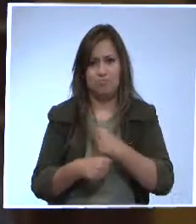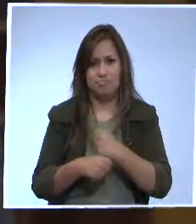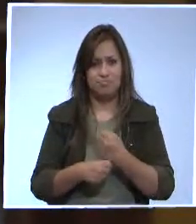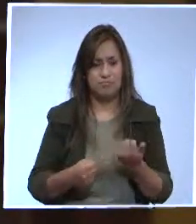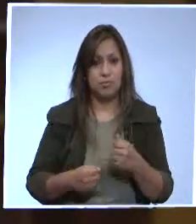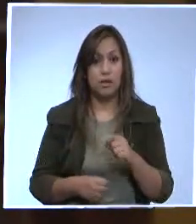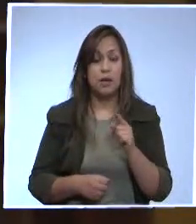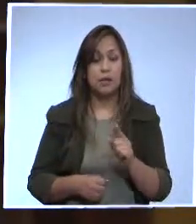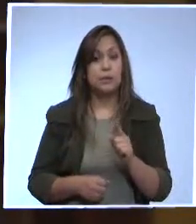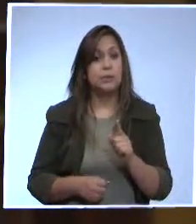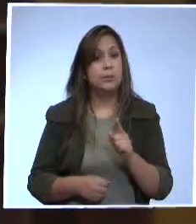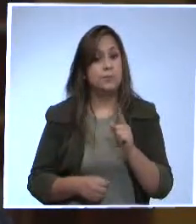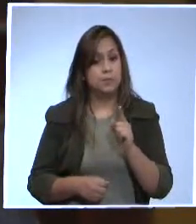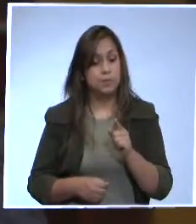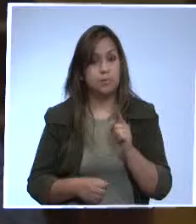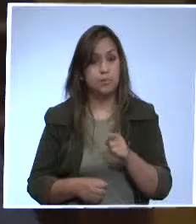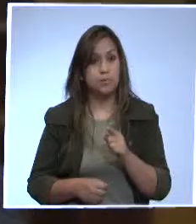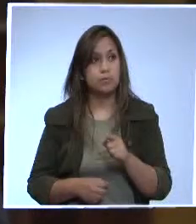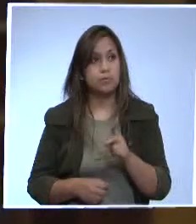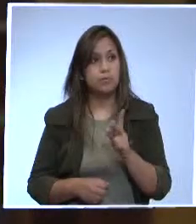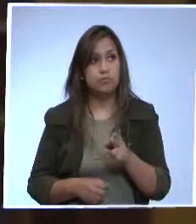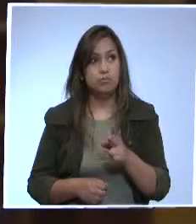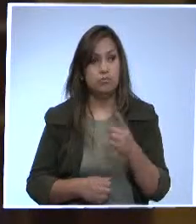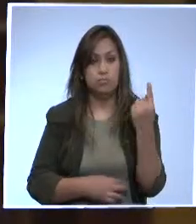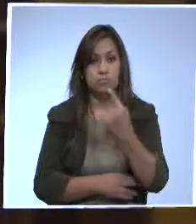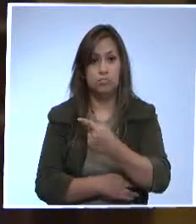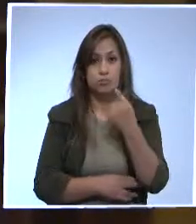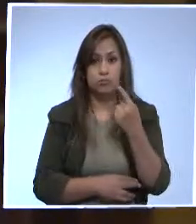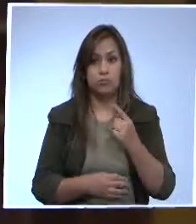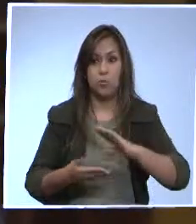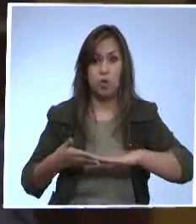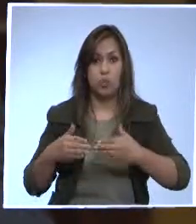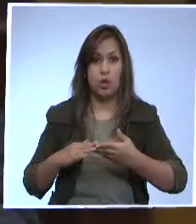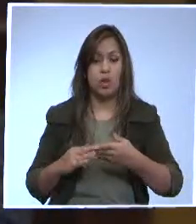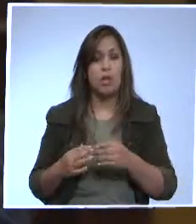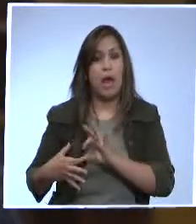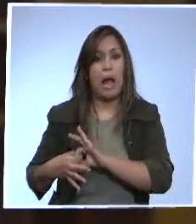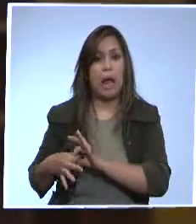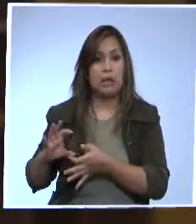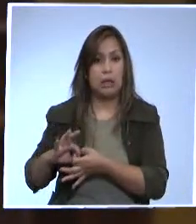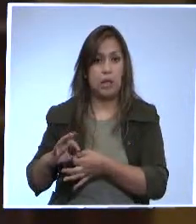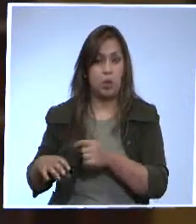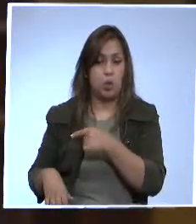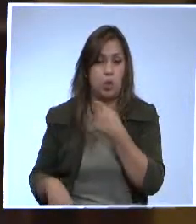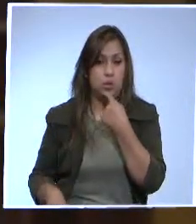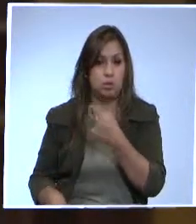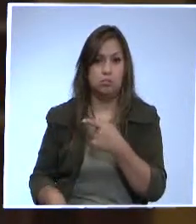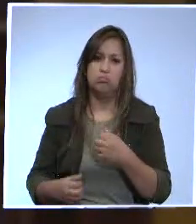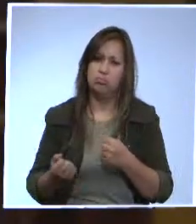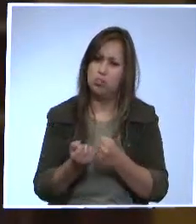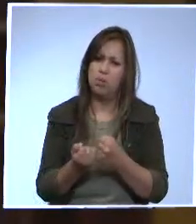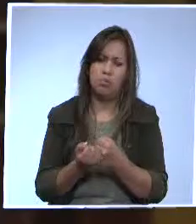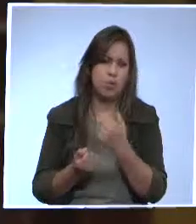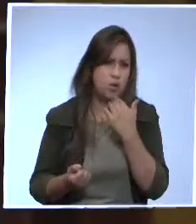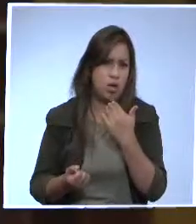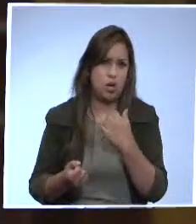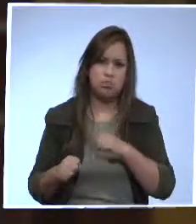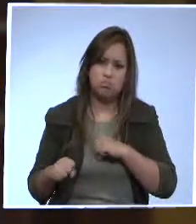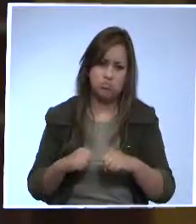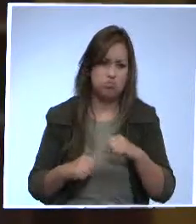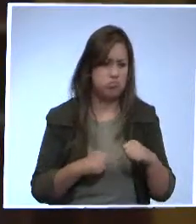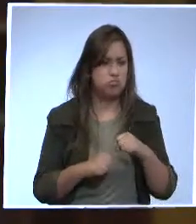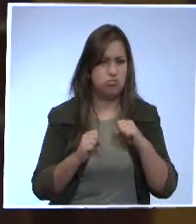decir de el mismo día también se acercaron gente la comunidad de las zonas de calderón que también quieren que se les apoye de alguna manera hay que hacer la gestión yo creo